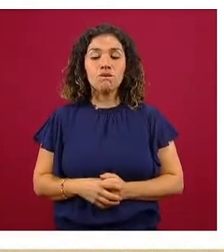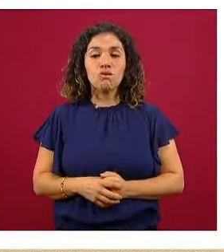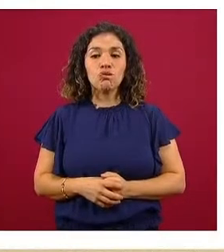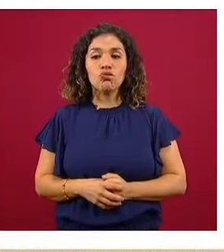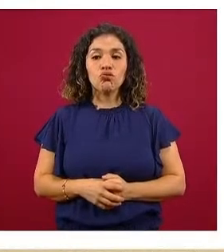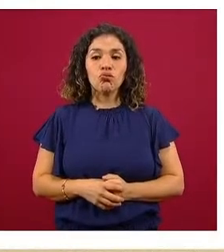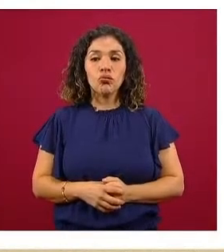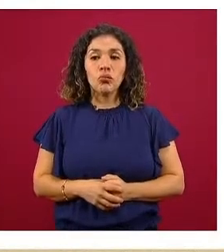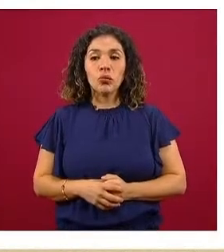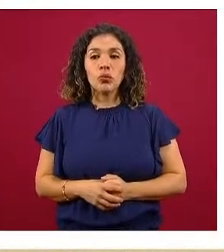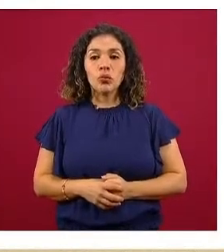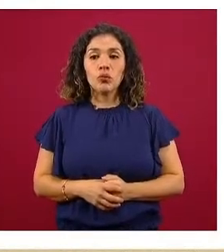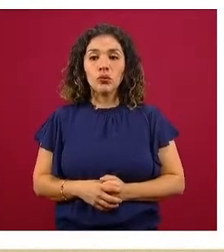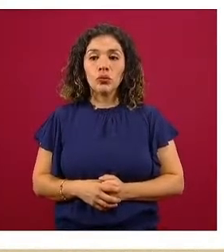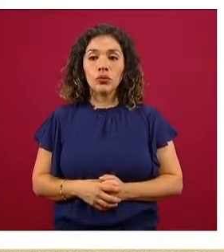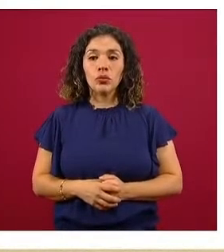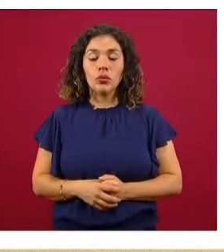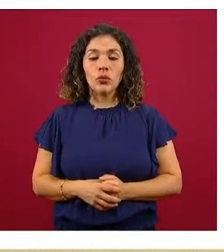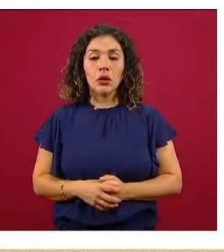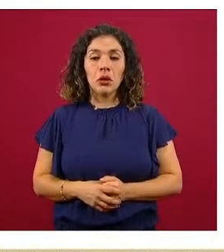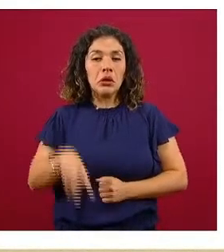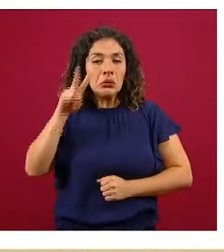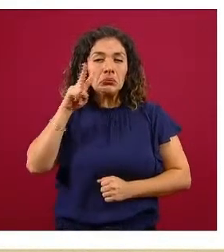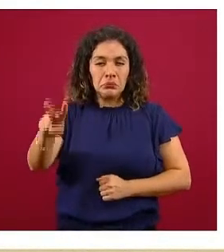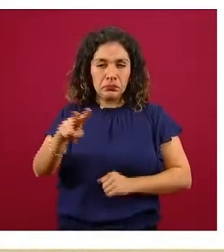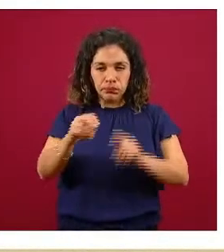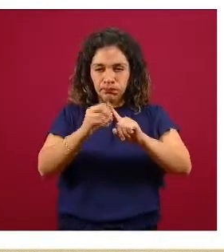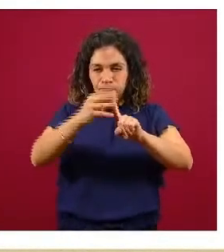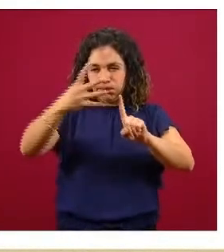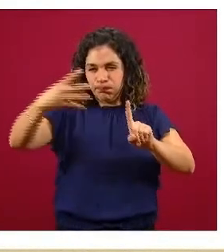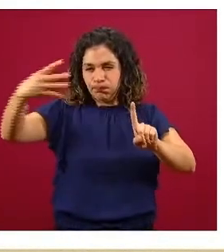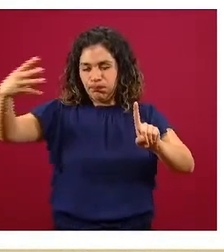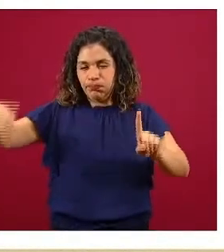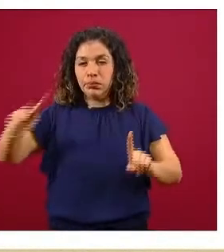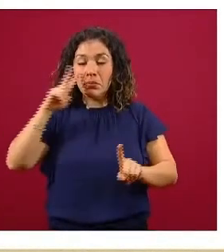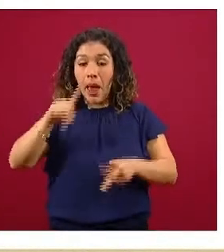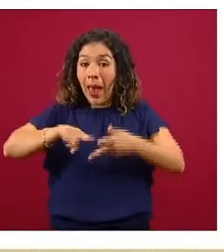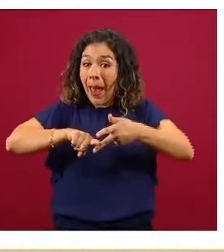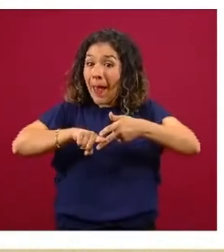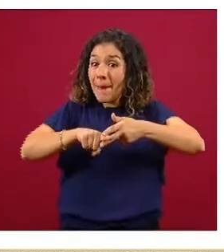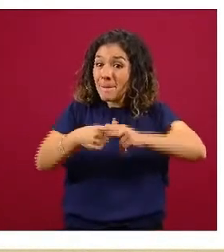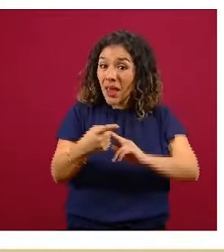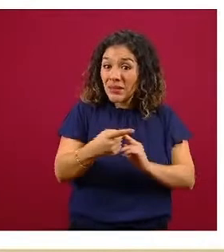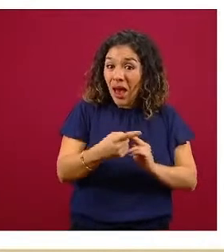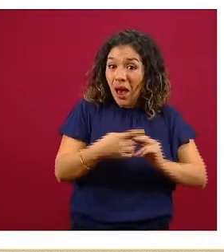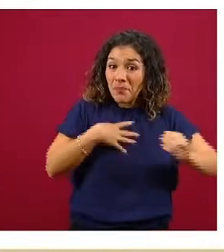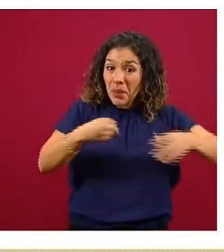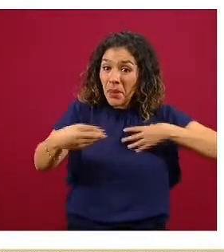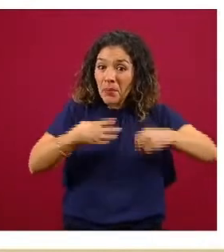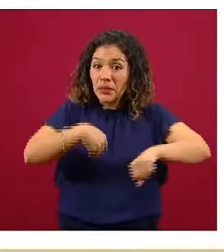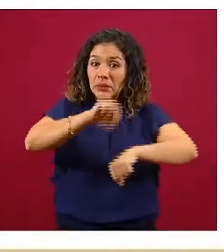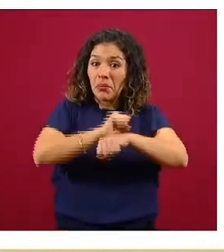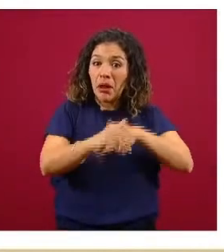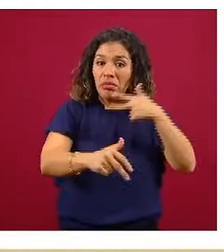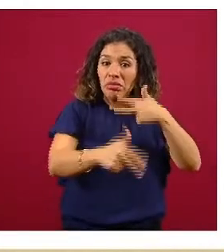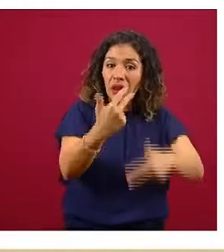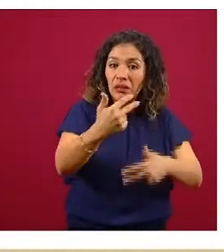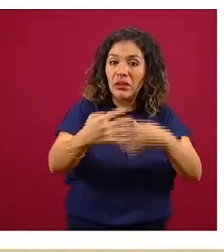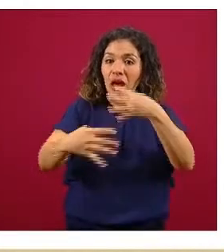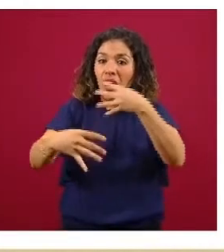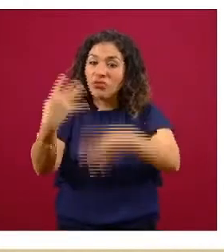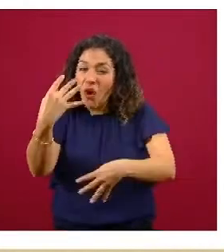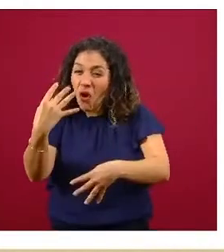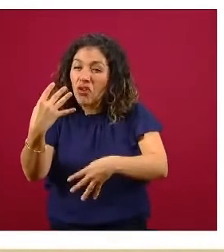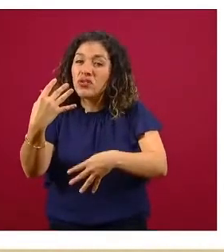entidad federativa. Prácticamente podemos ver que desde un inicio, desde que empieza el ascenso en las semanas 13, 14